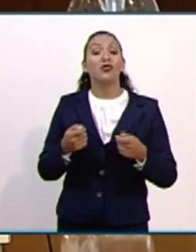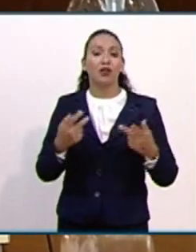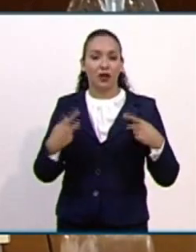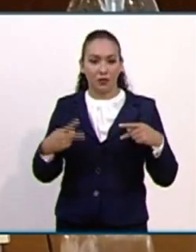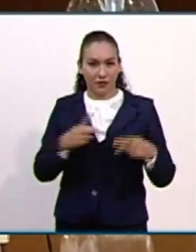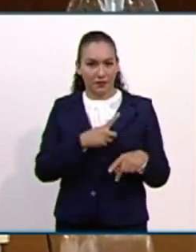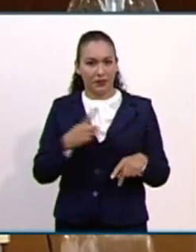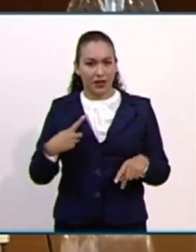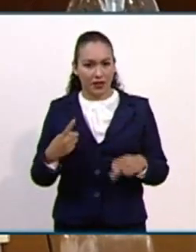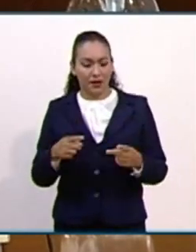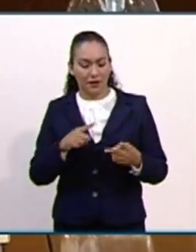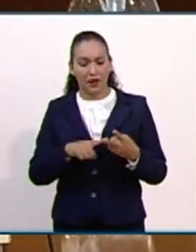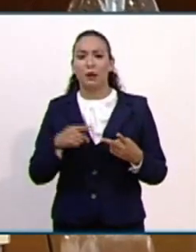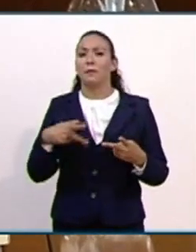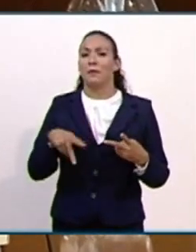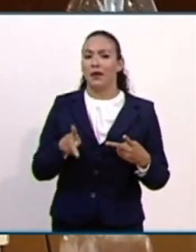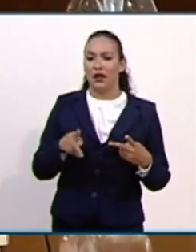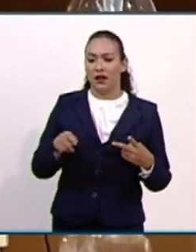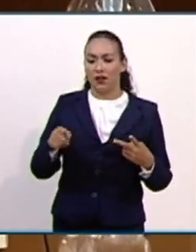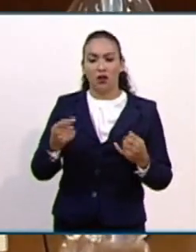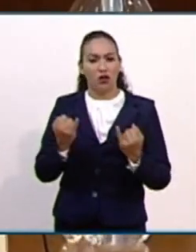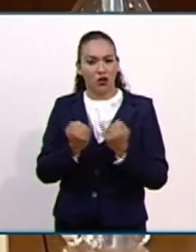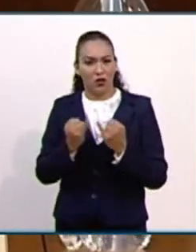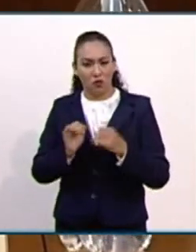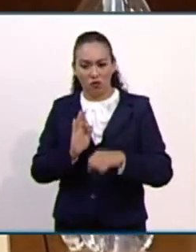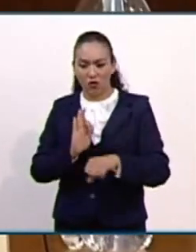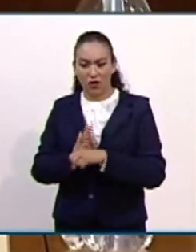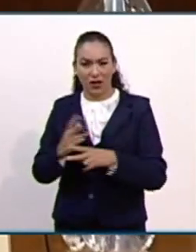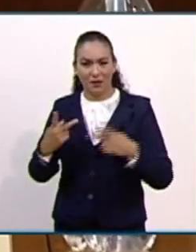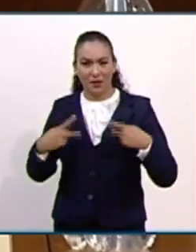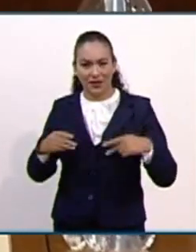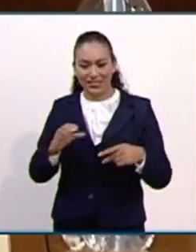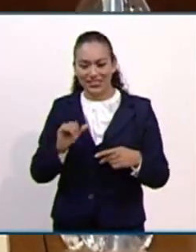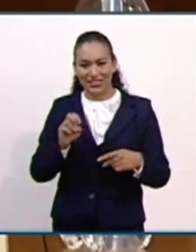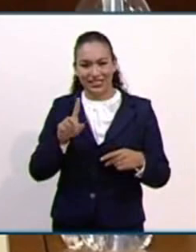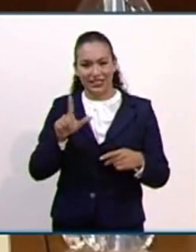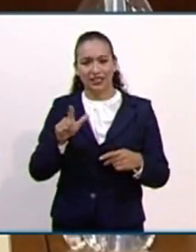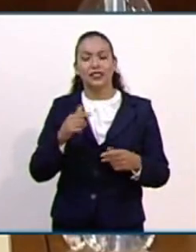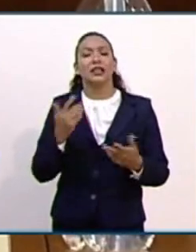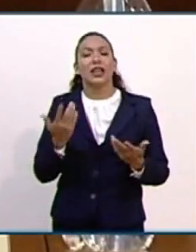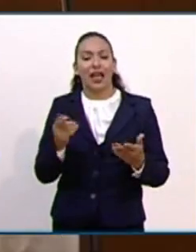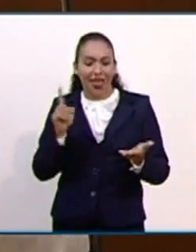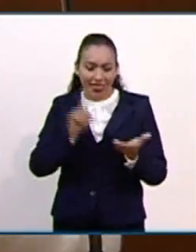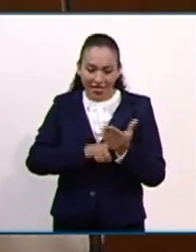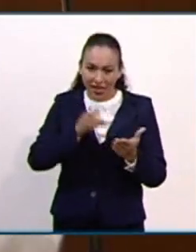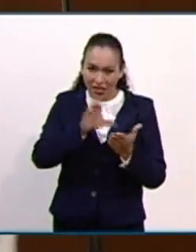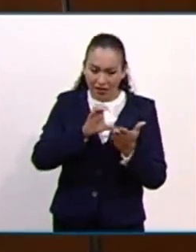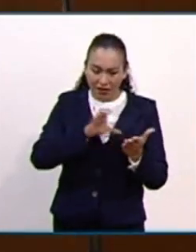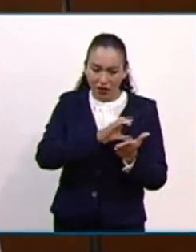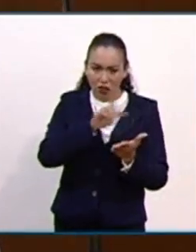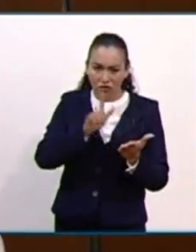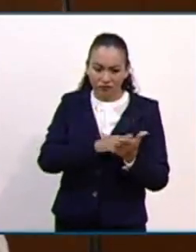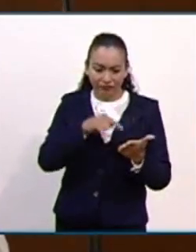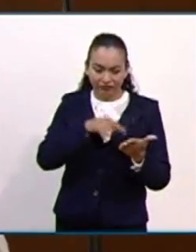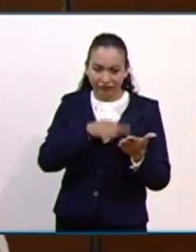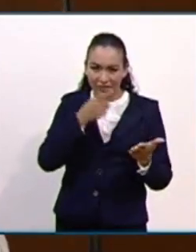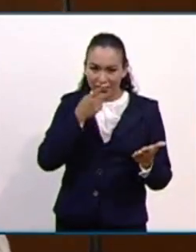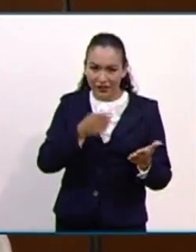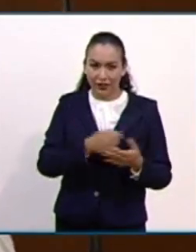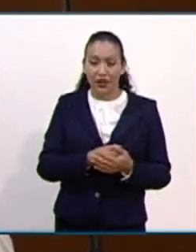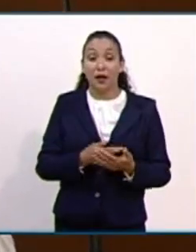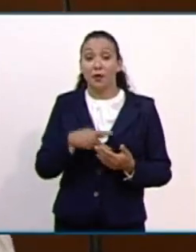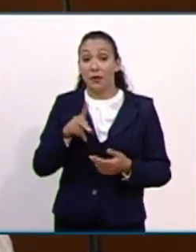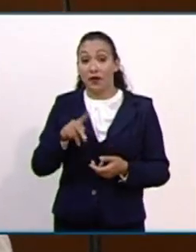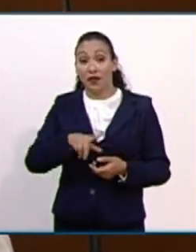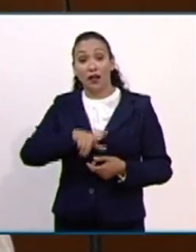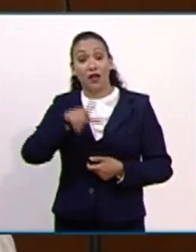lo establece, una adscripción civil que queda expresamente plasmada en la Constitución. Pero en este caso, después